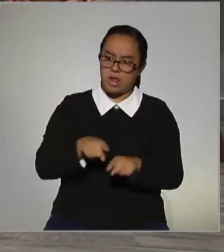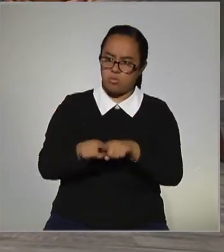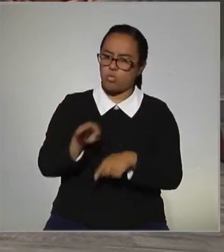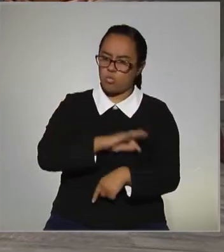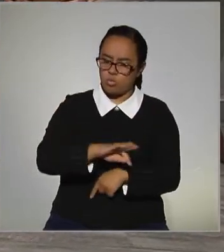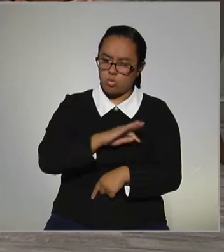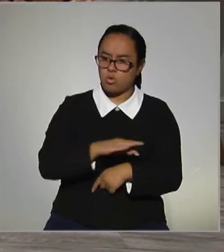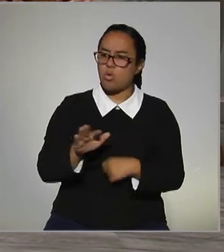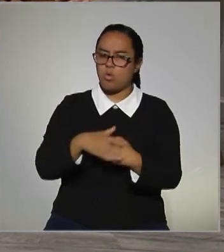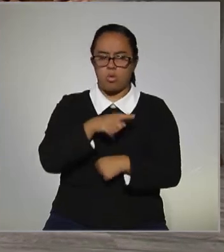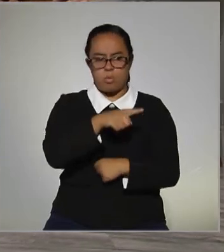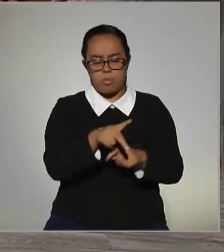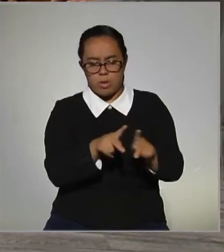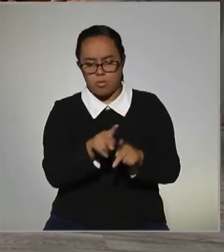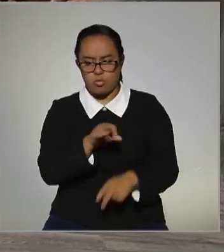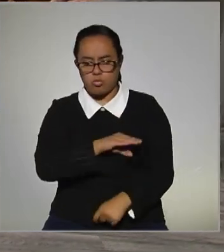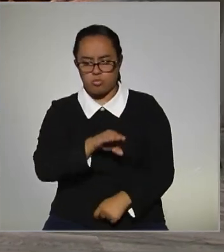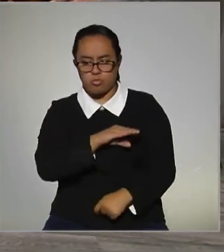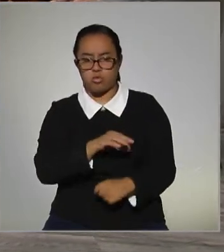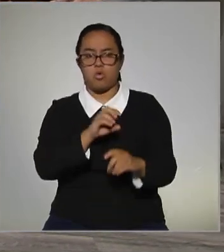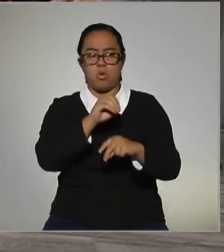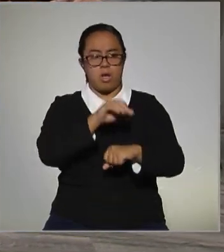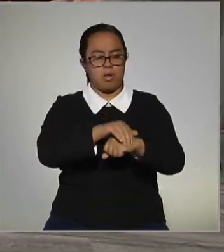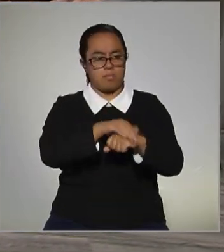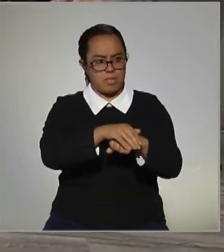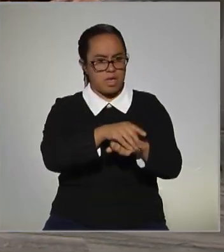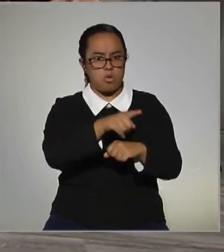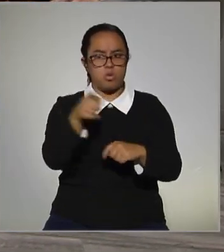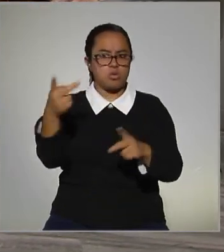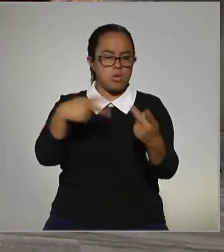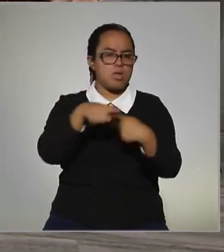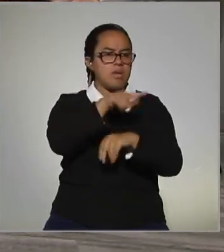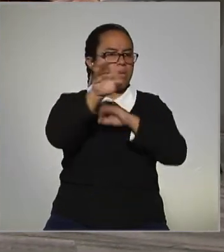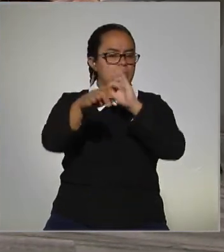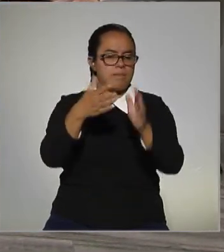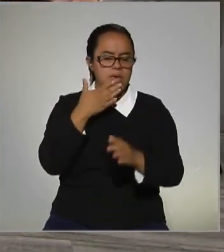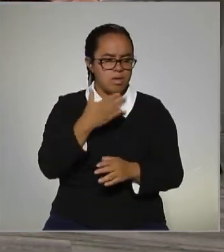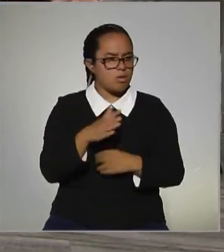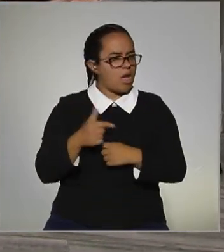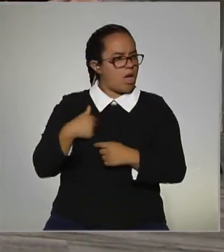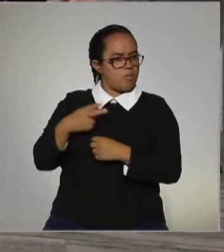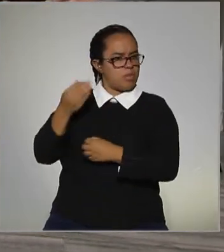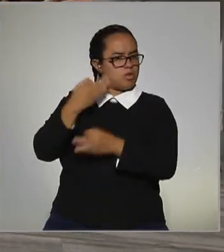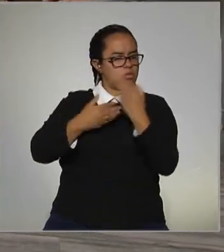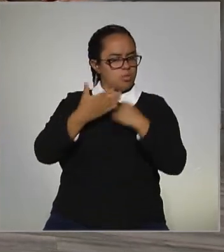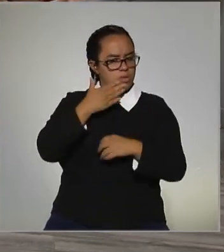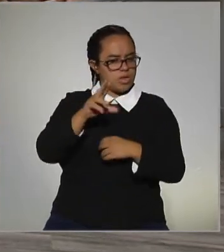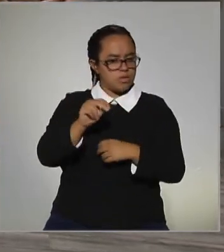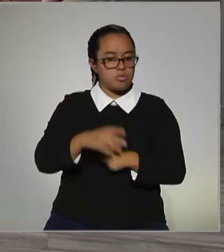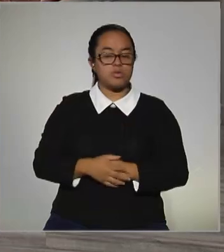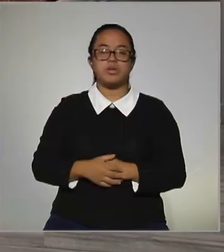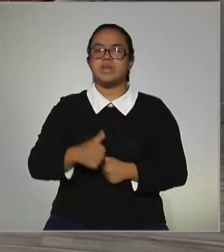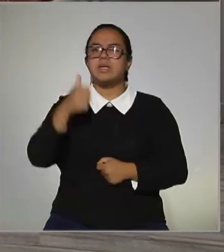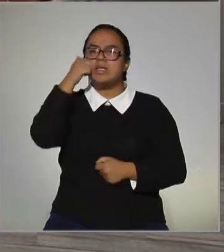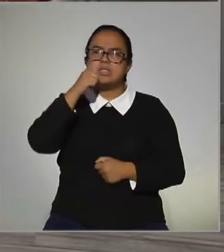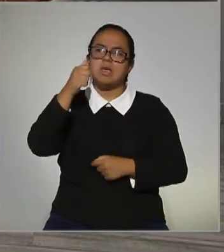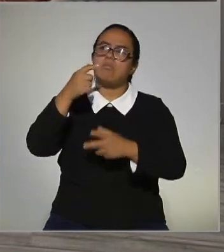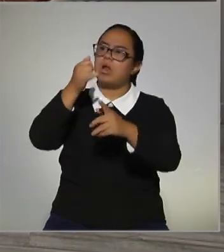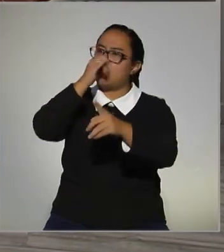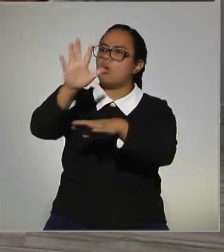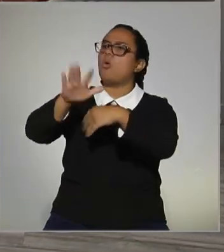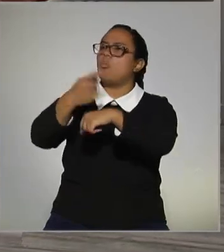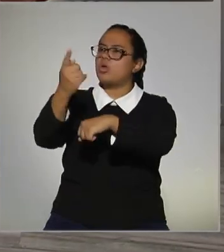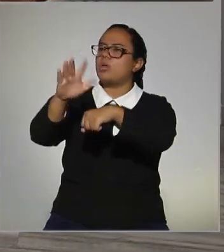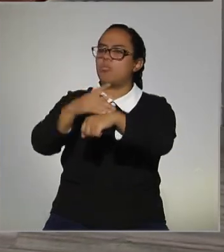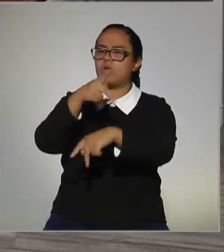qué con mi primo? ¿Por qué cuando vienen mis amigos eres así? ¿Por qué conmigo no? ¿El que siempre respinga? Exactamente.